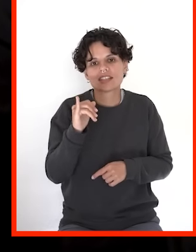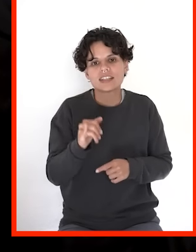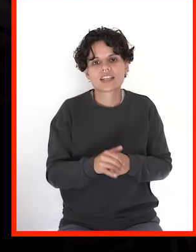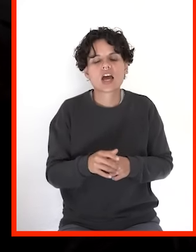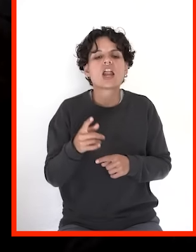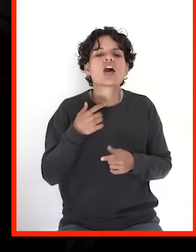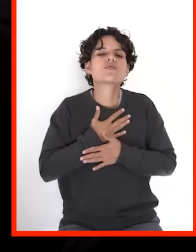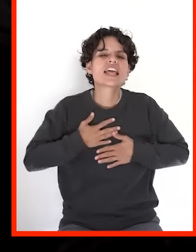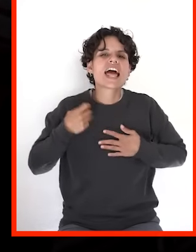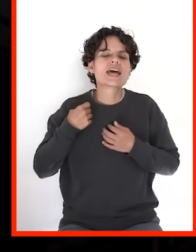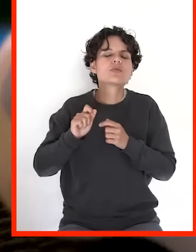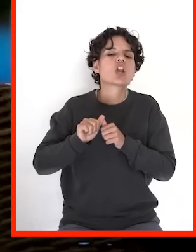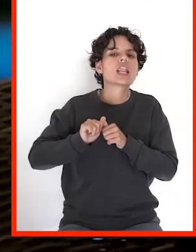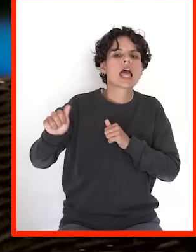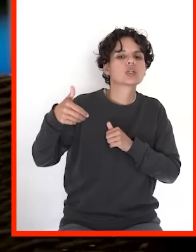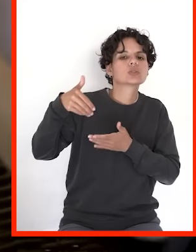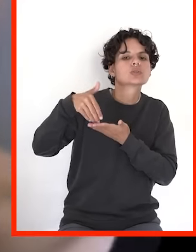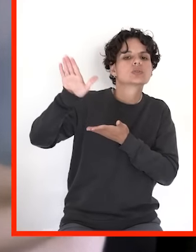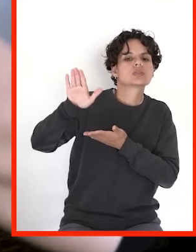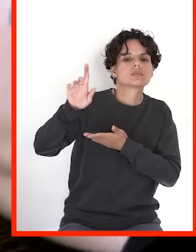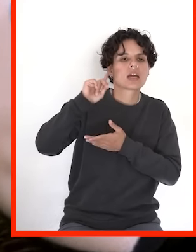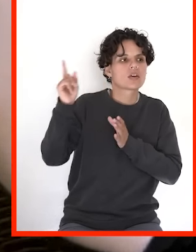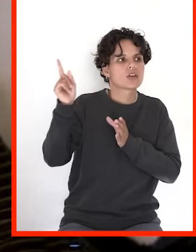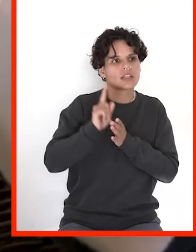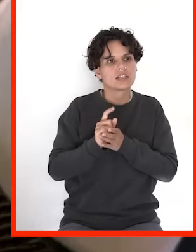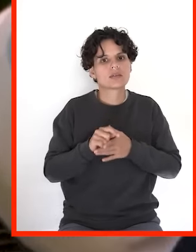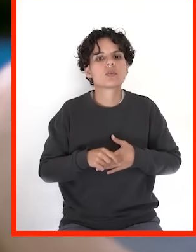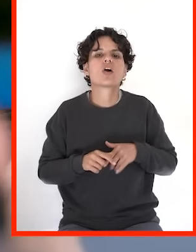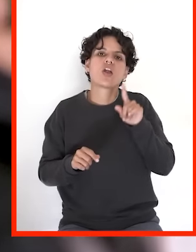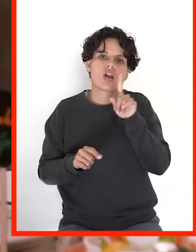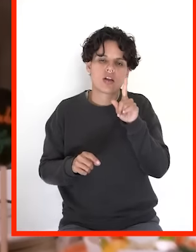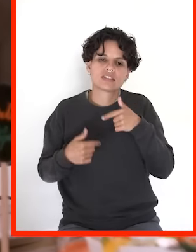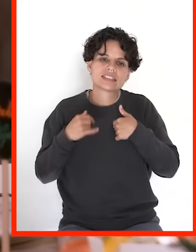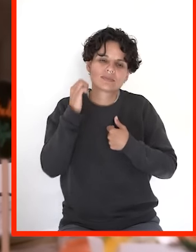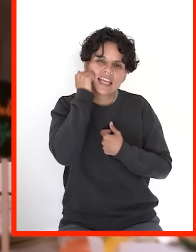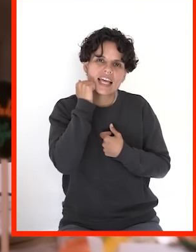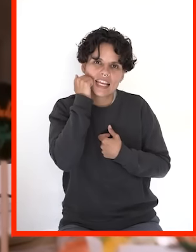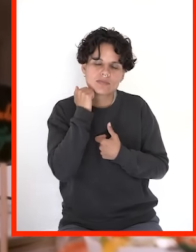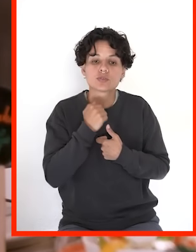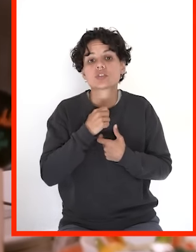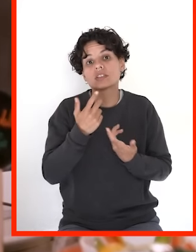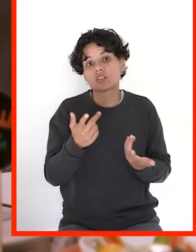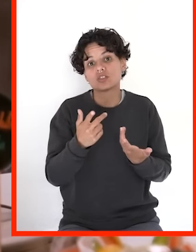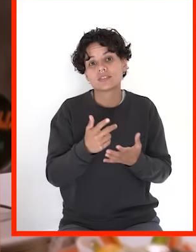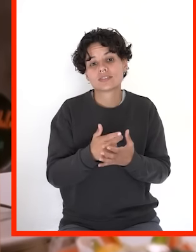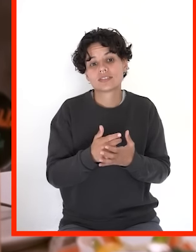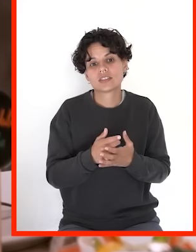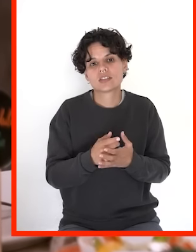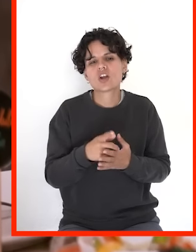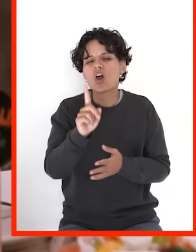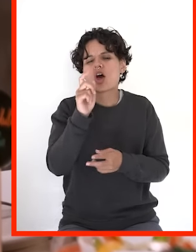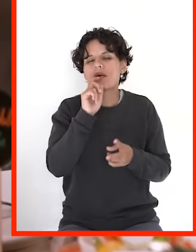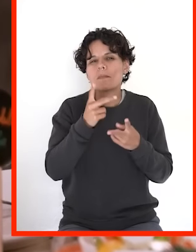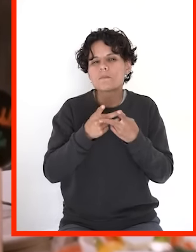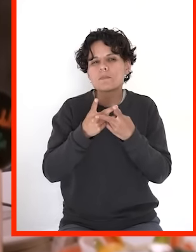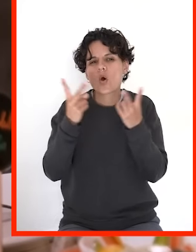queremos. ¡Claro! No. Bendiciones para ti, amigo. Bendiciones, Piri. Pero tú siempre te he visto en la. No, no en lo público, en lo